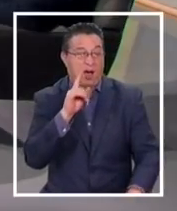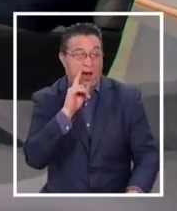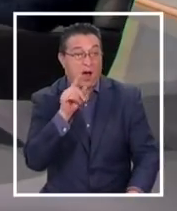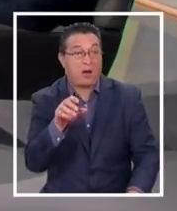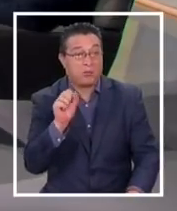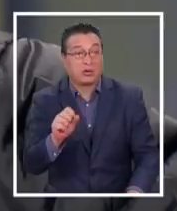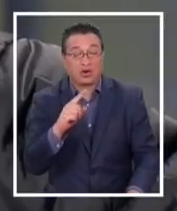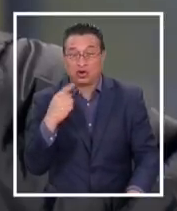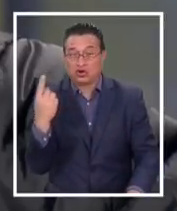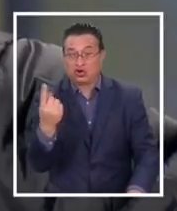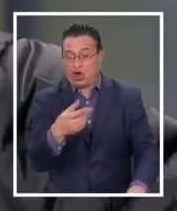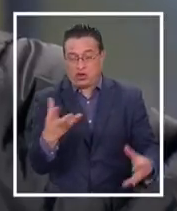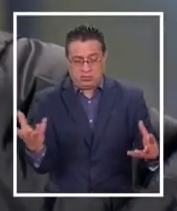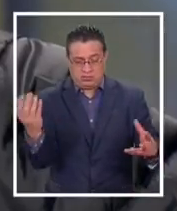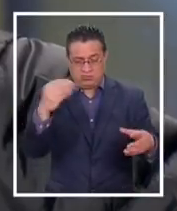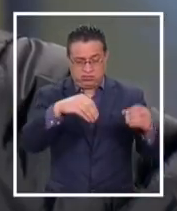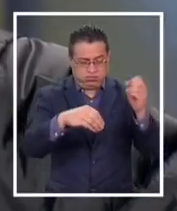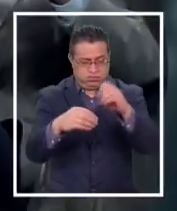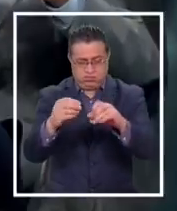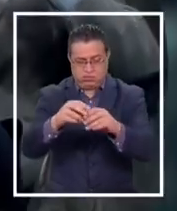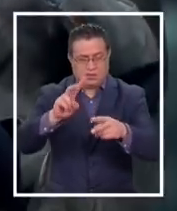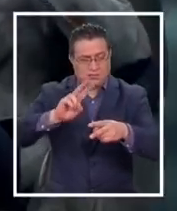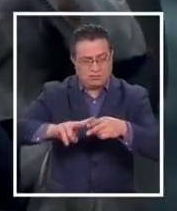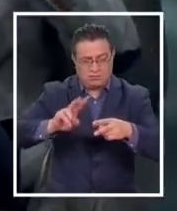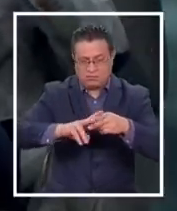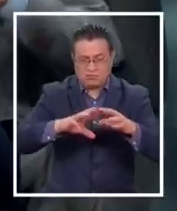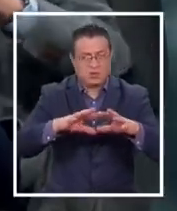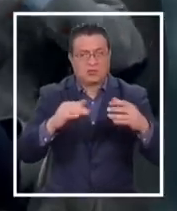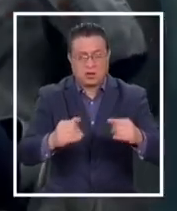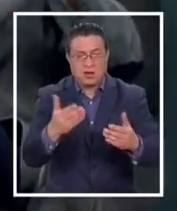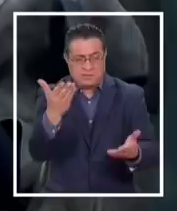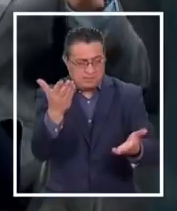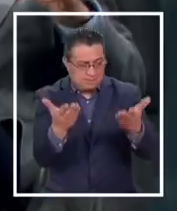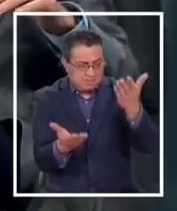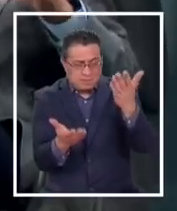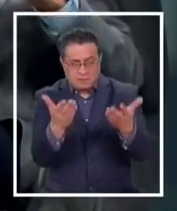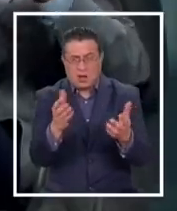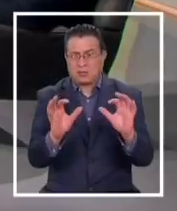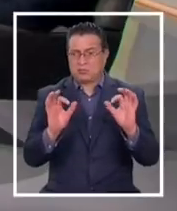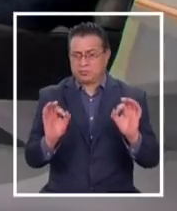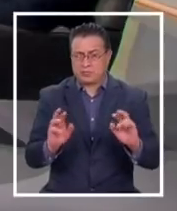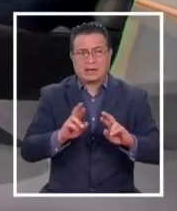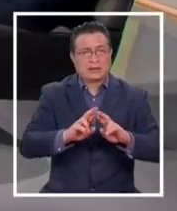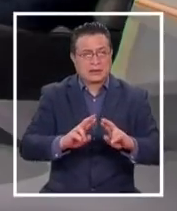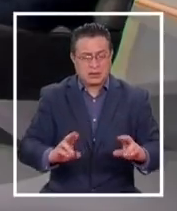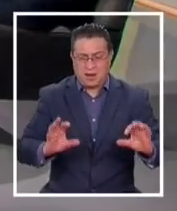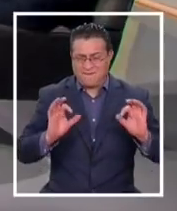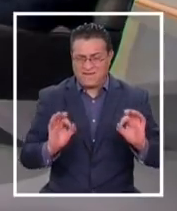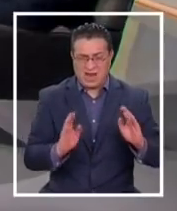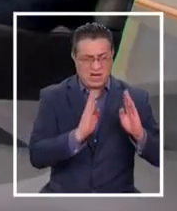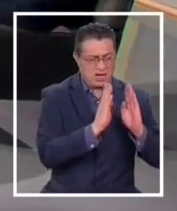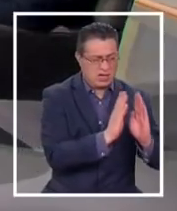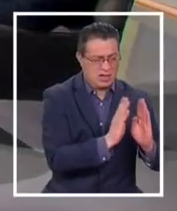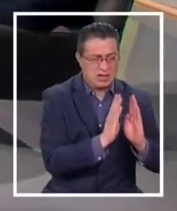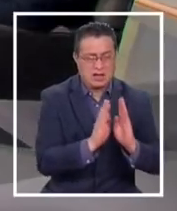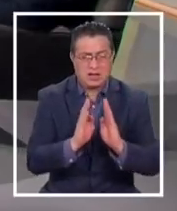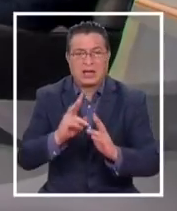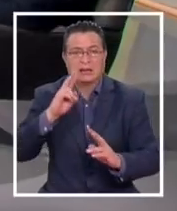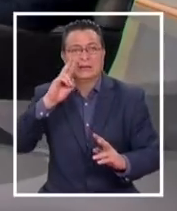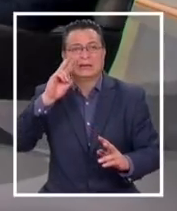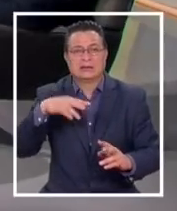de poner todo en la juguera, poder medirlo con tranquilidad, con mesura, hacerlo bien, pero sin